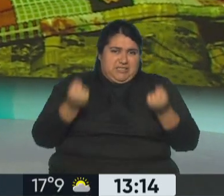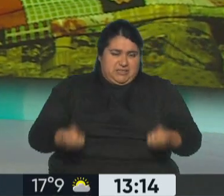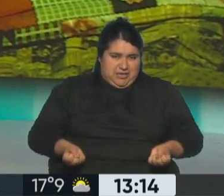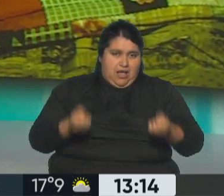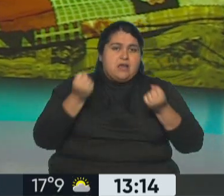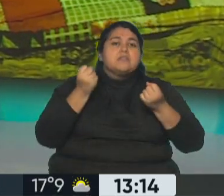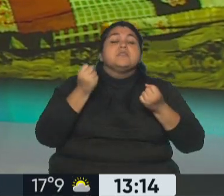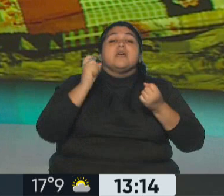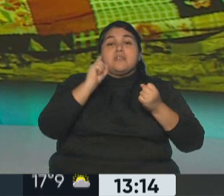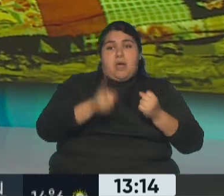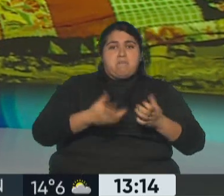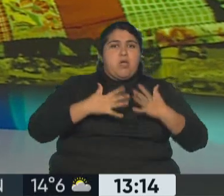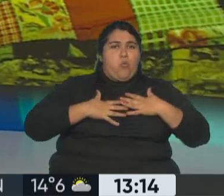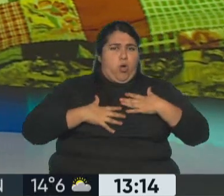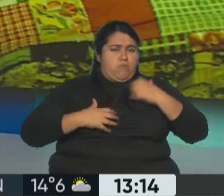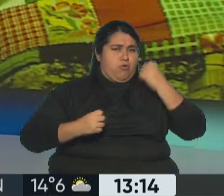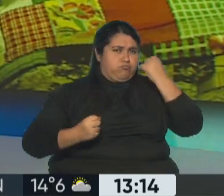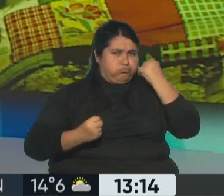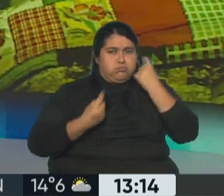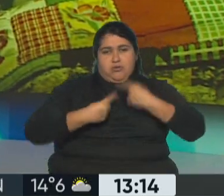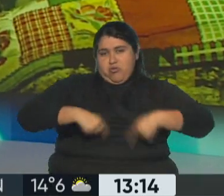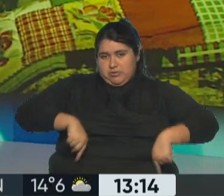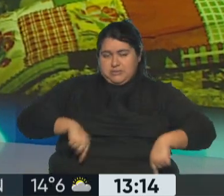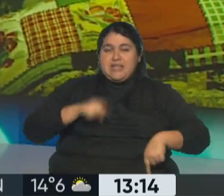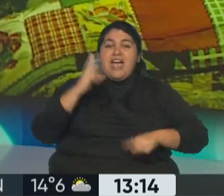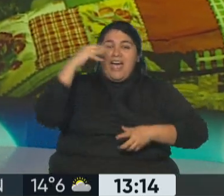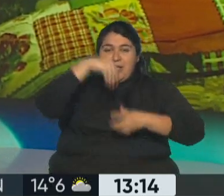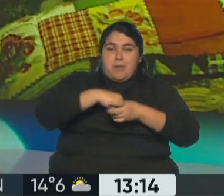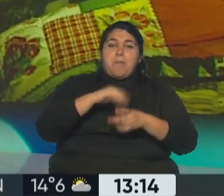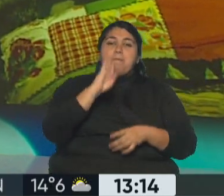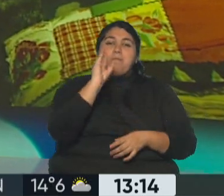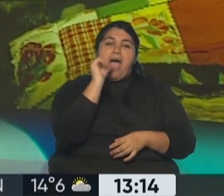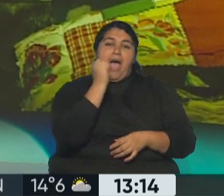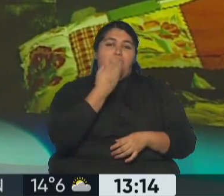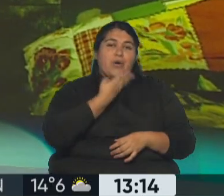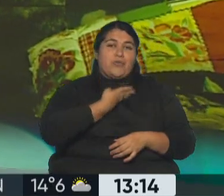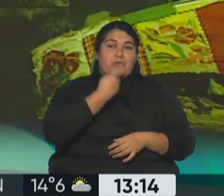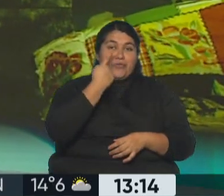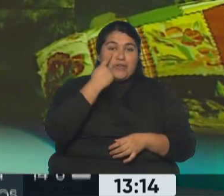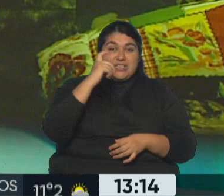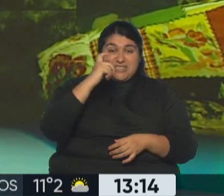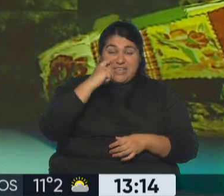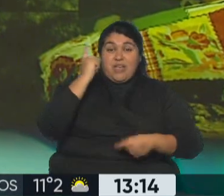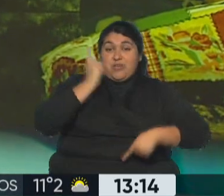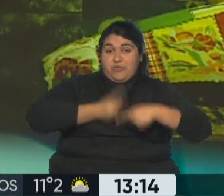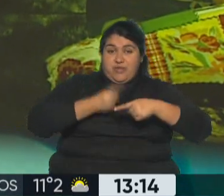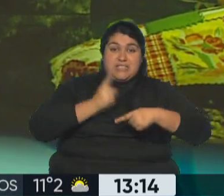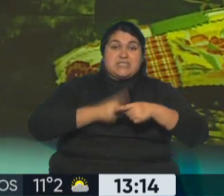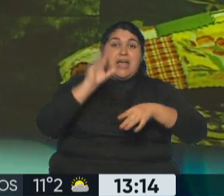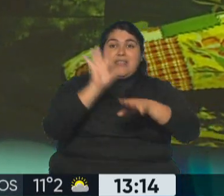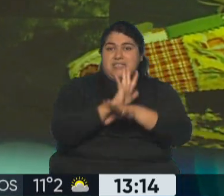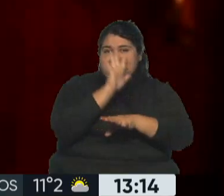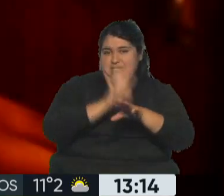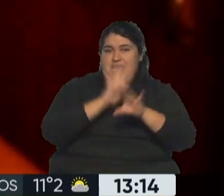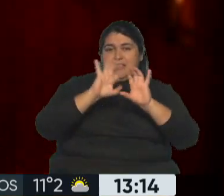se dedica al fisicoculturismo. Bueno, toda esa historia es parte del Bafisi, estreno esta semana en el marco del Festival Internacional de Cine de Buenos